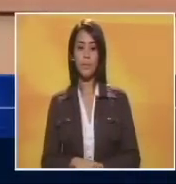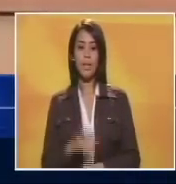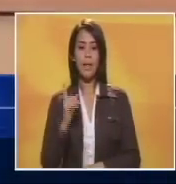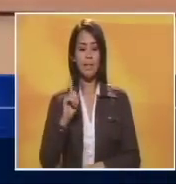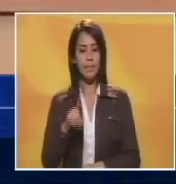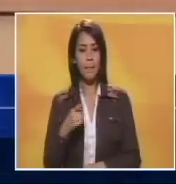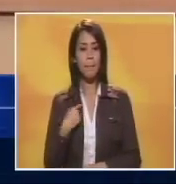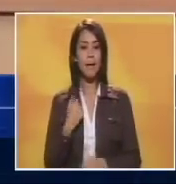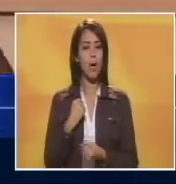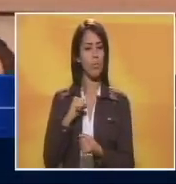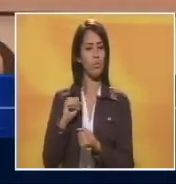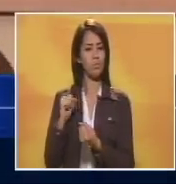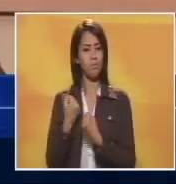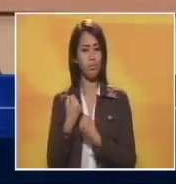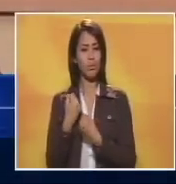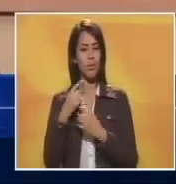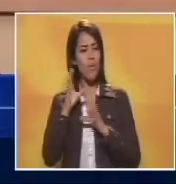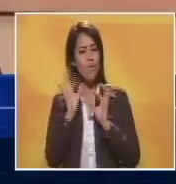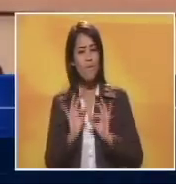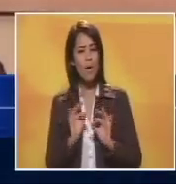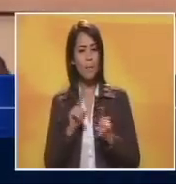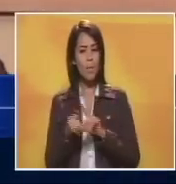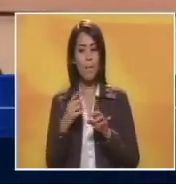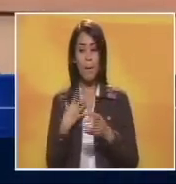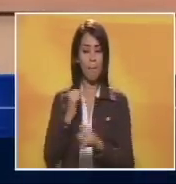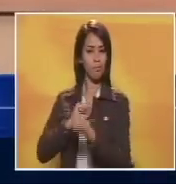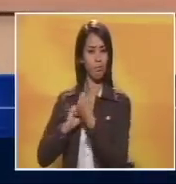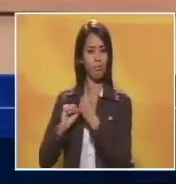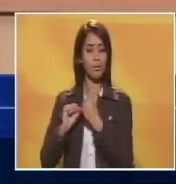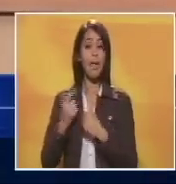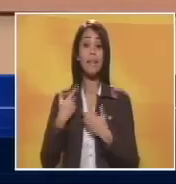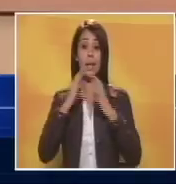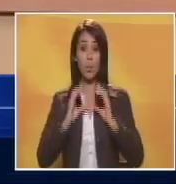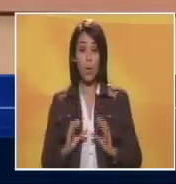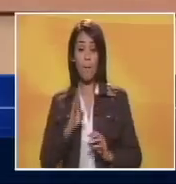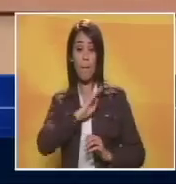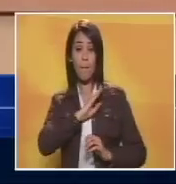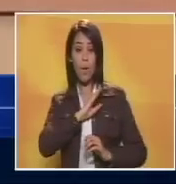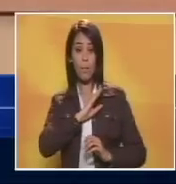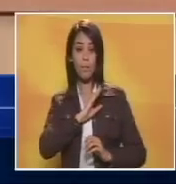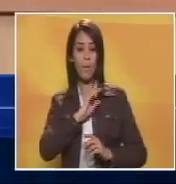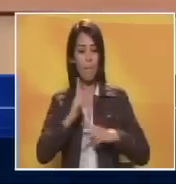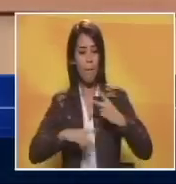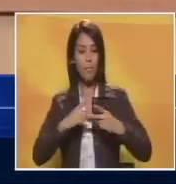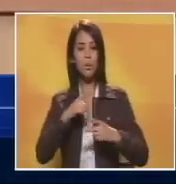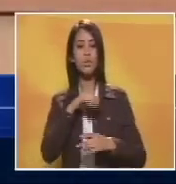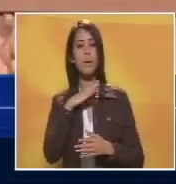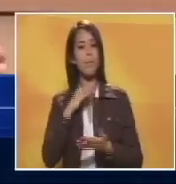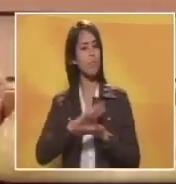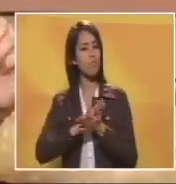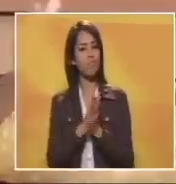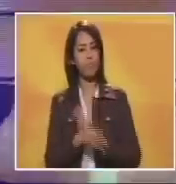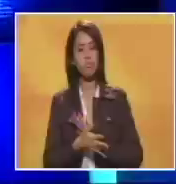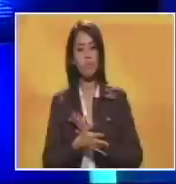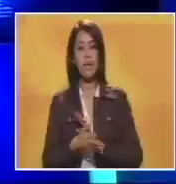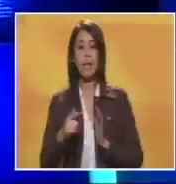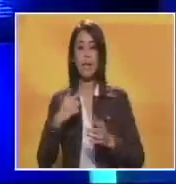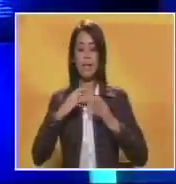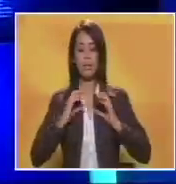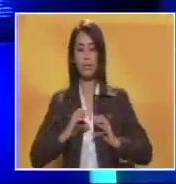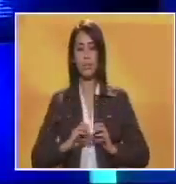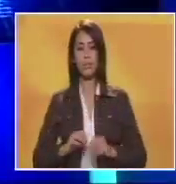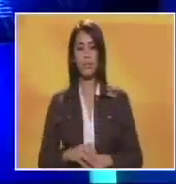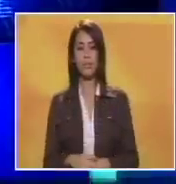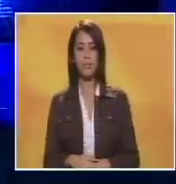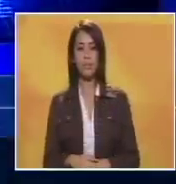la apoptosis, que es un mecanismo de defensa que tiene el organismo para producir la muerte programada en células malignas. Hay